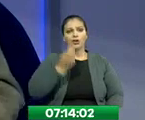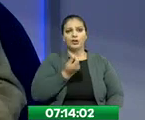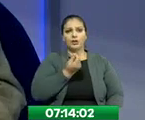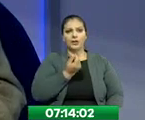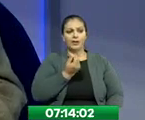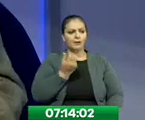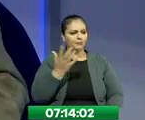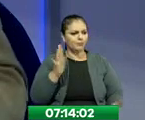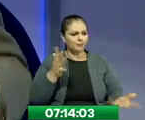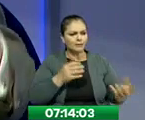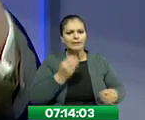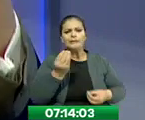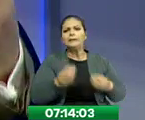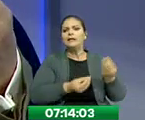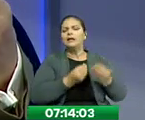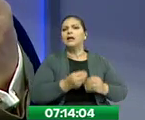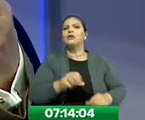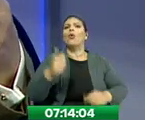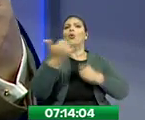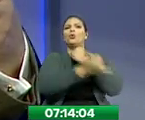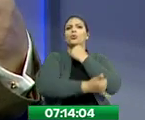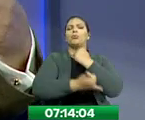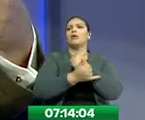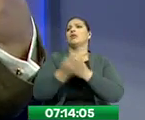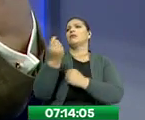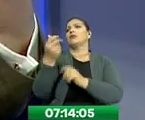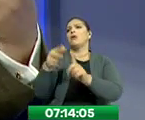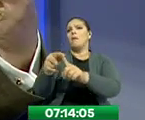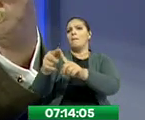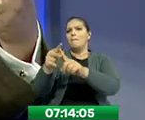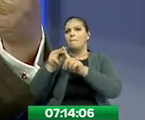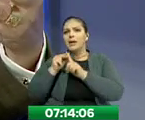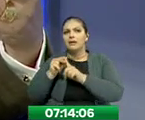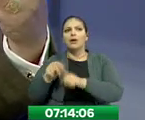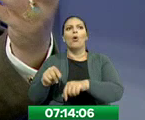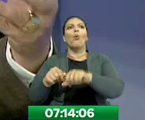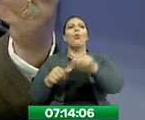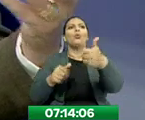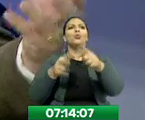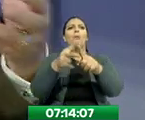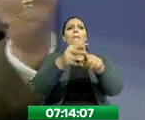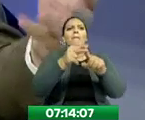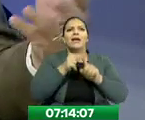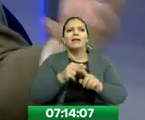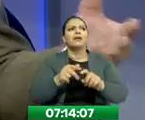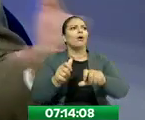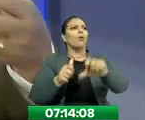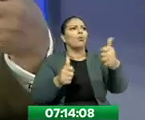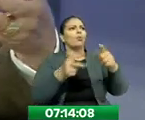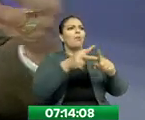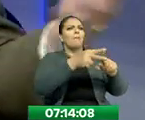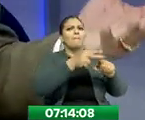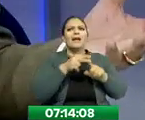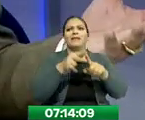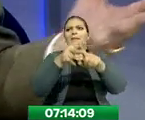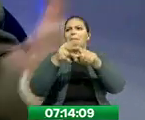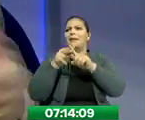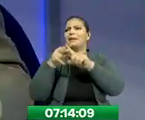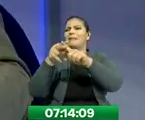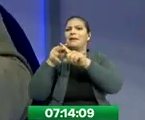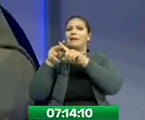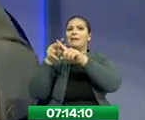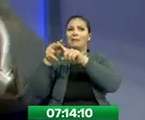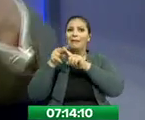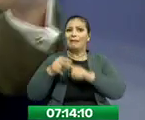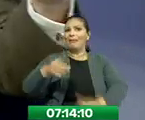gobierno. Quiere decir que la economía no está creciendo y eso lo sentimos todos los